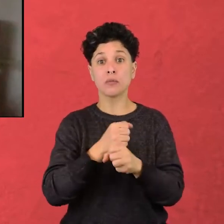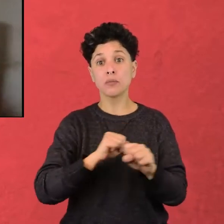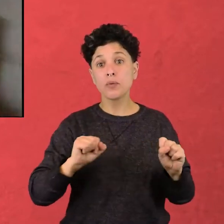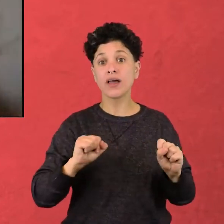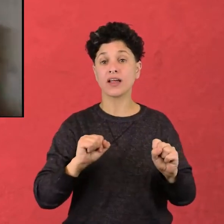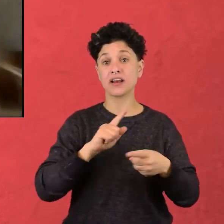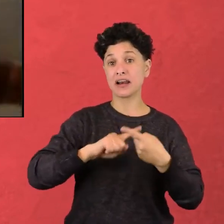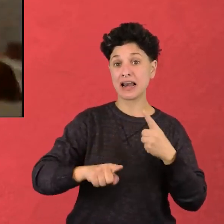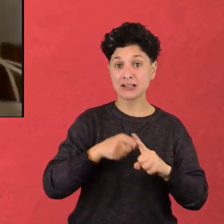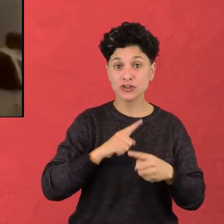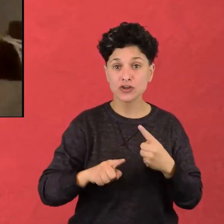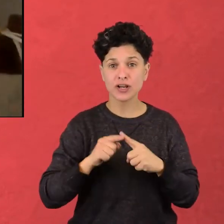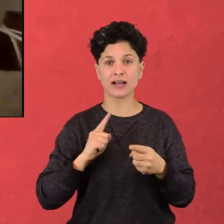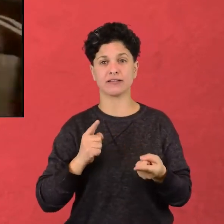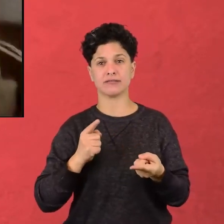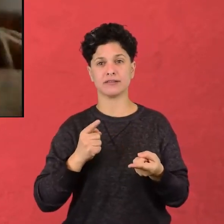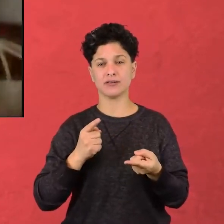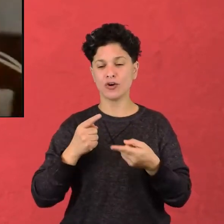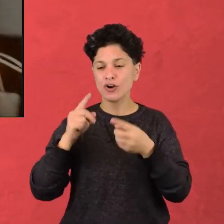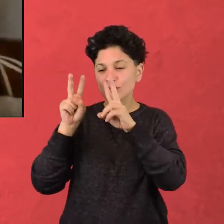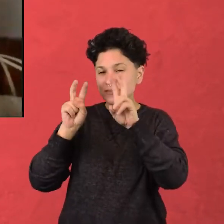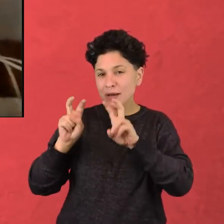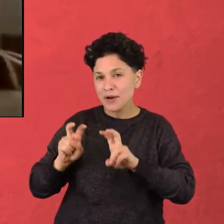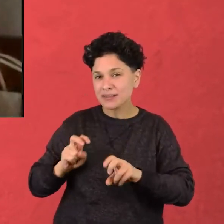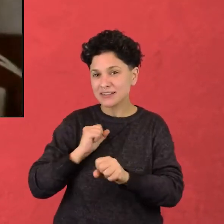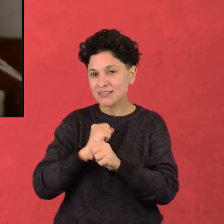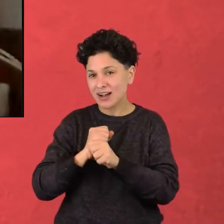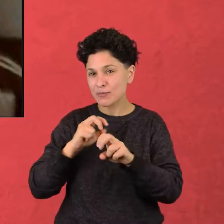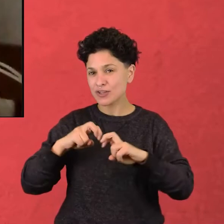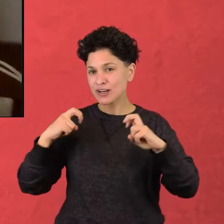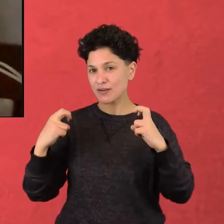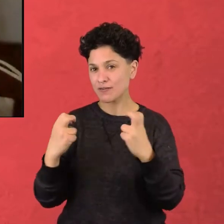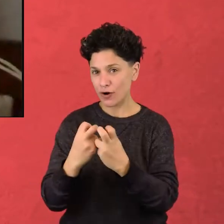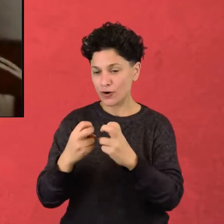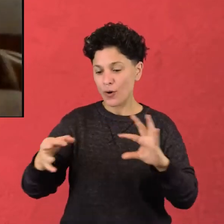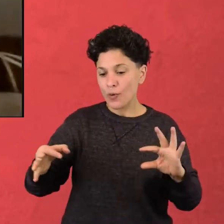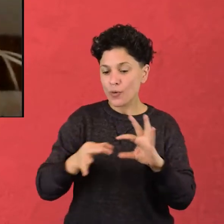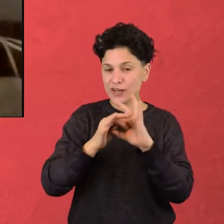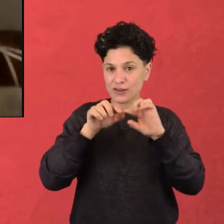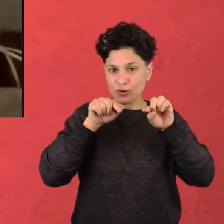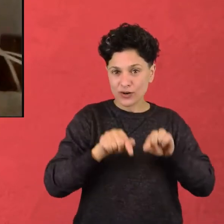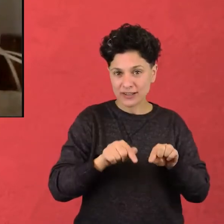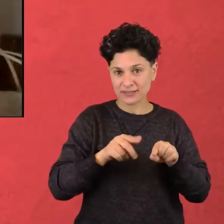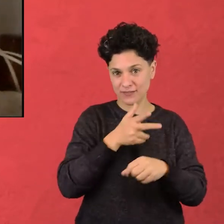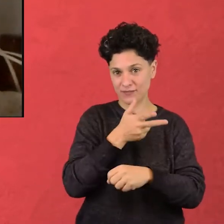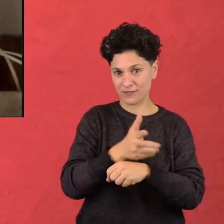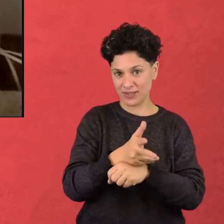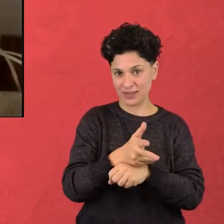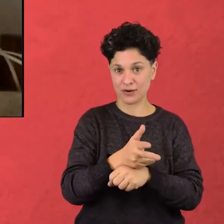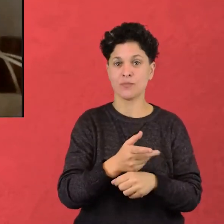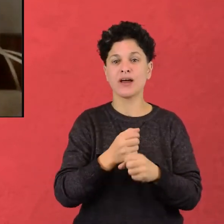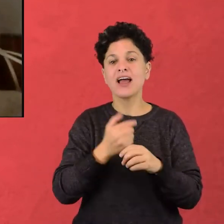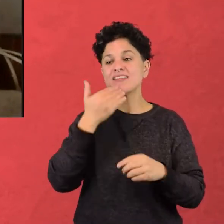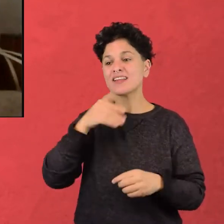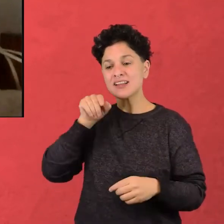puedan relacionar y conectar los conceptos trabajados en el foro con este nuevo material para entender un poco